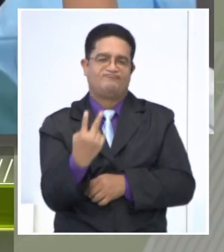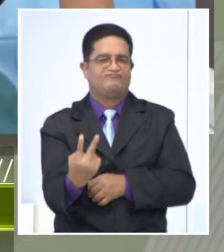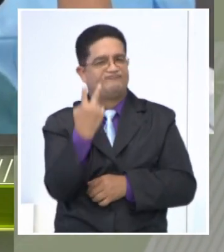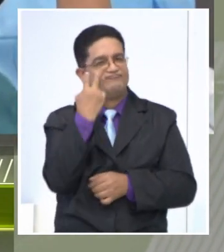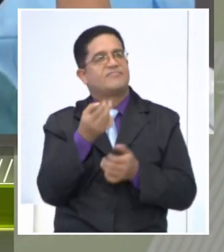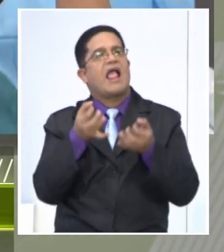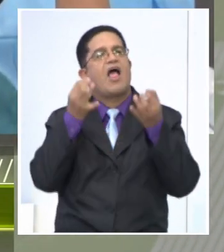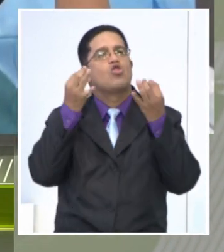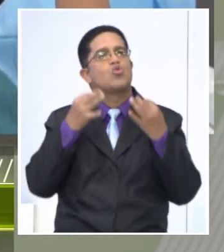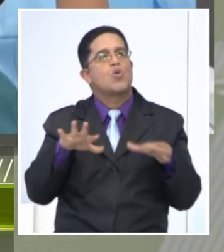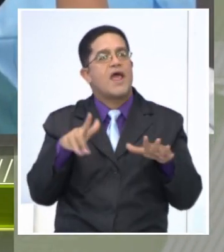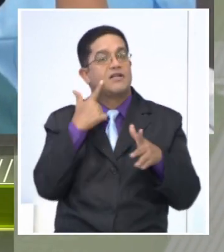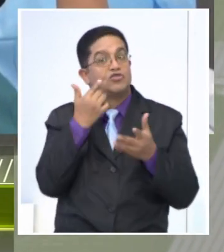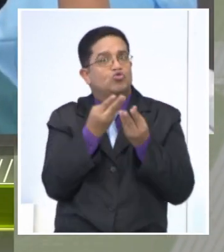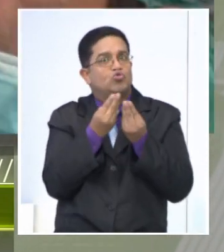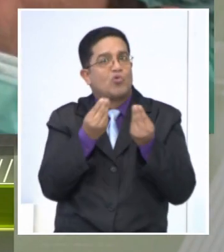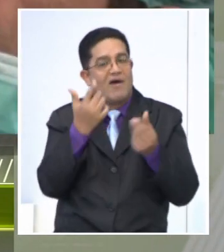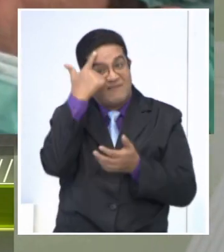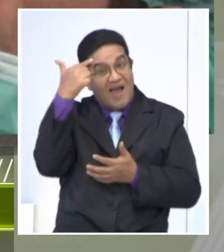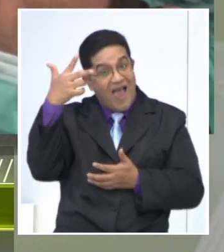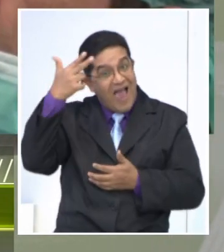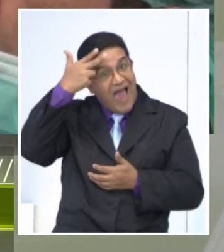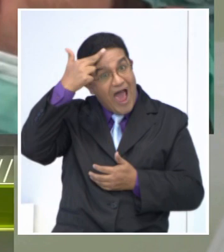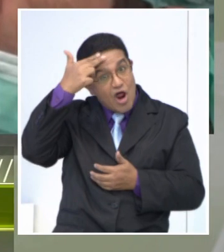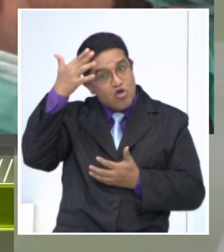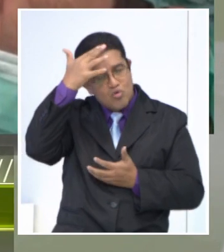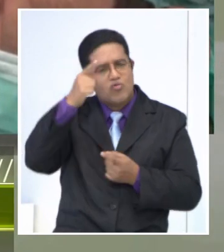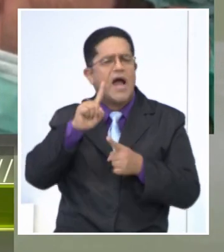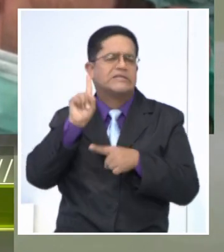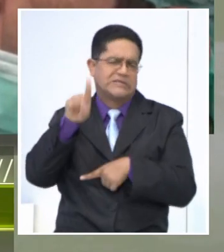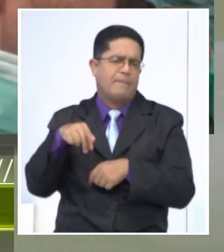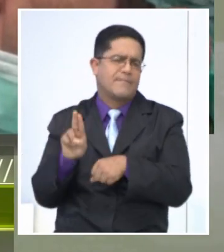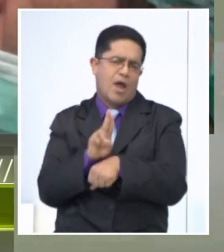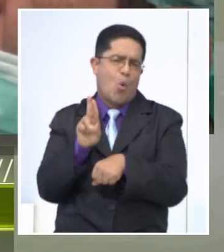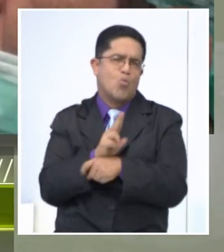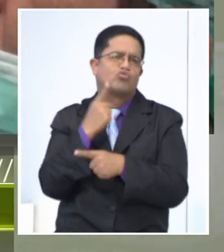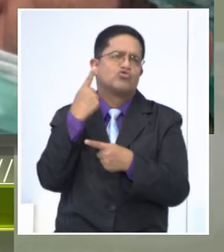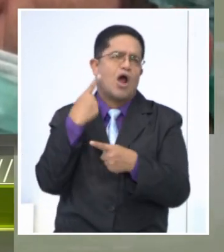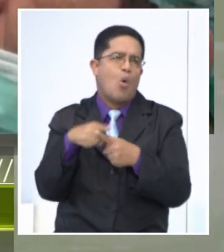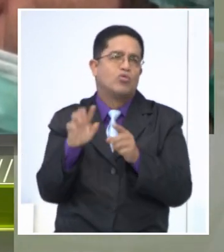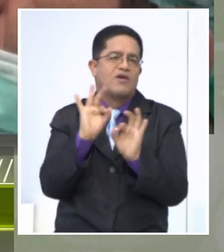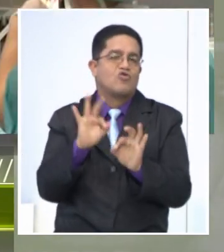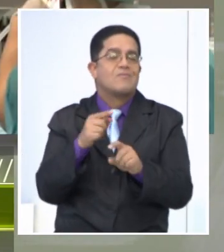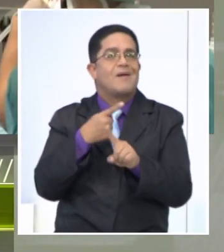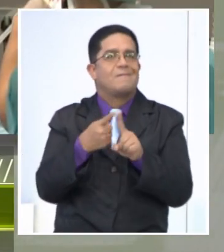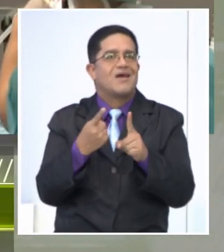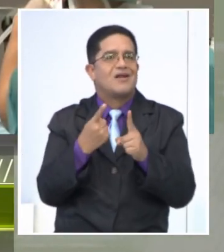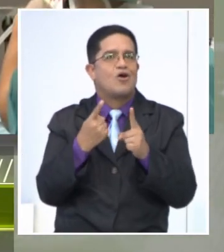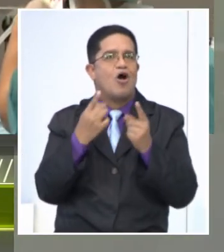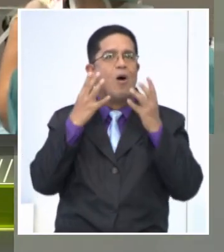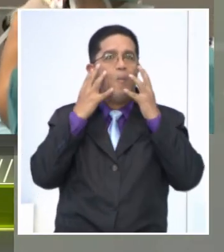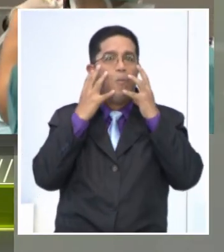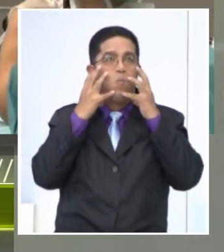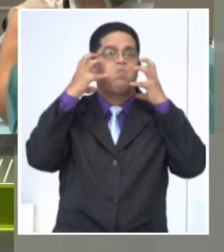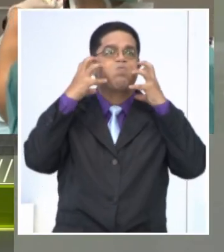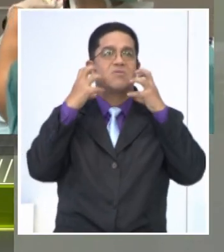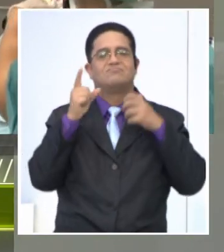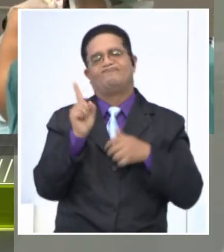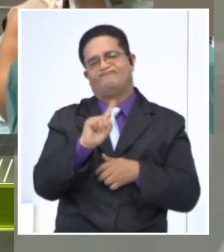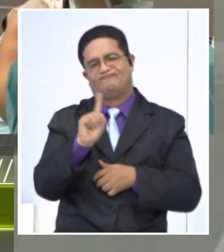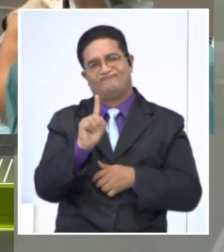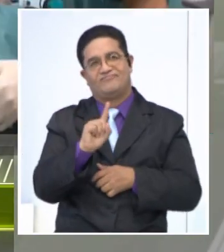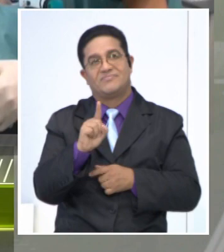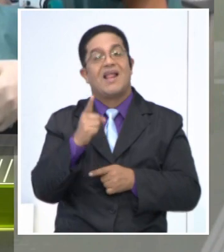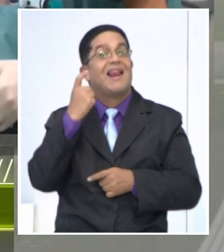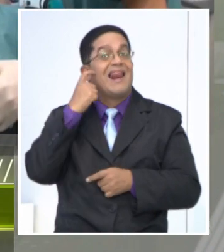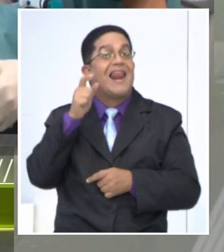y suavizar mucho las arrugas. También tiene muchas otras utilidades, pero no rellena en lo absoluto y todo el mundo cree que rellena.